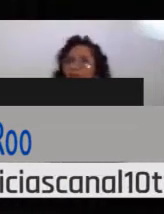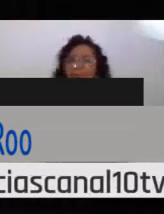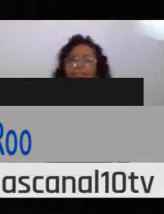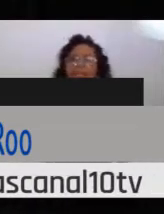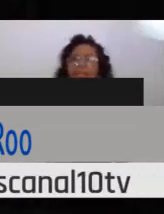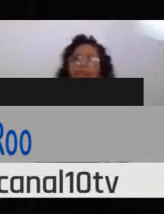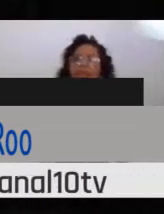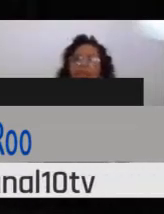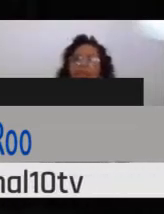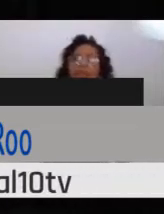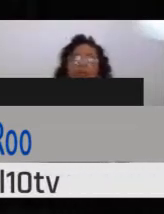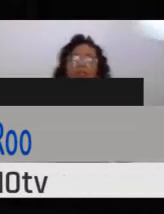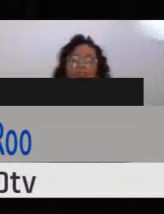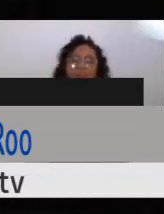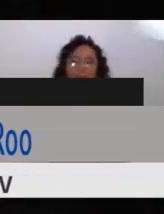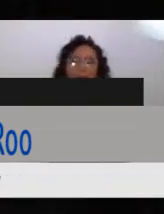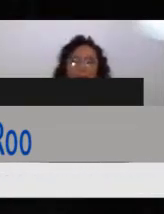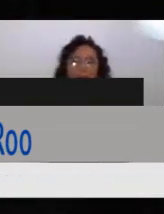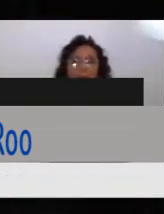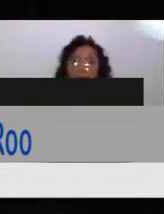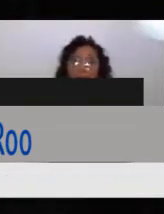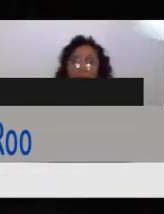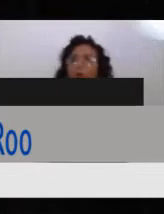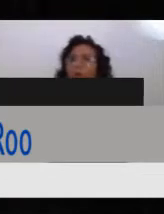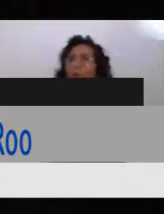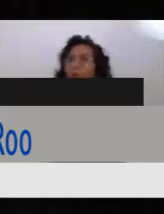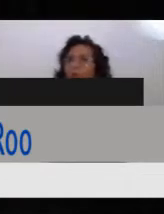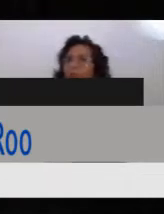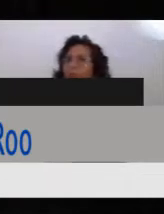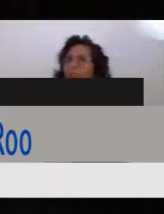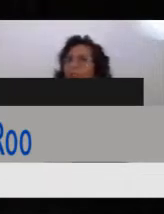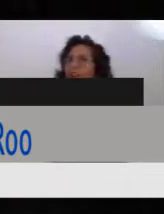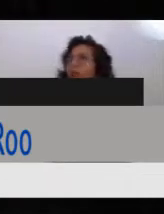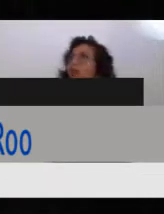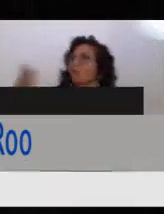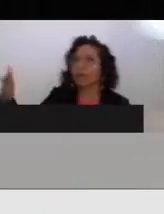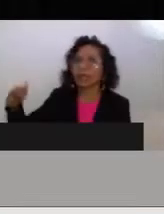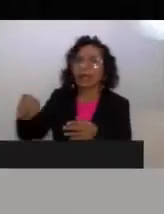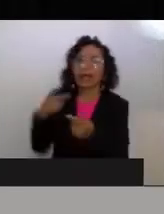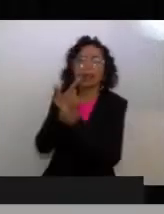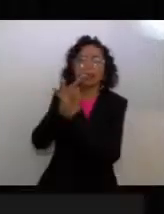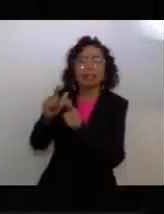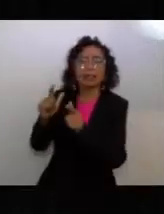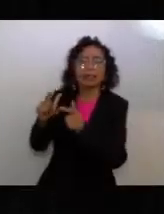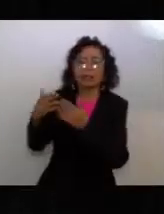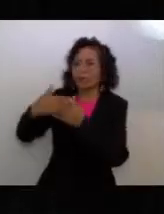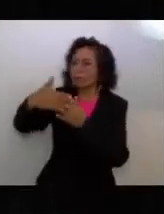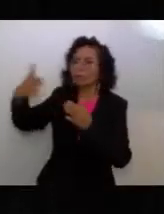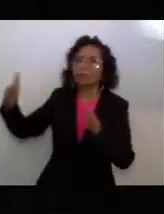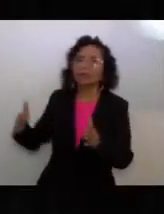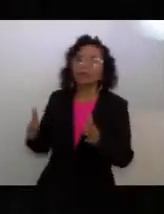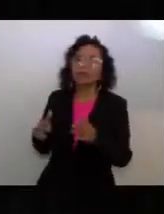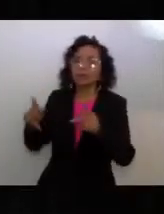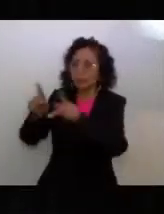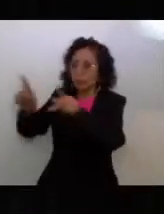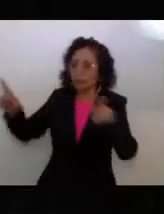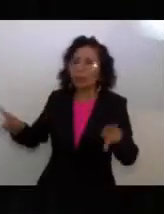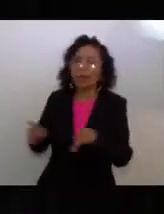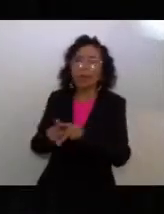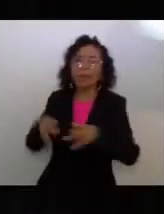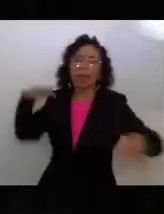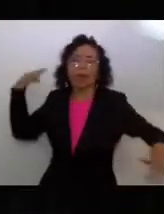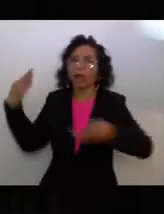cambiado. ¿Saben cómo será la celebración? Ahí, afuera de la explanada del Palacio de Gobierno. Una celebración